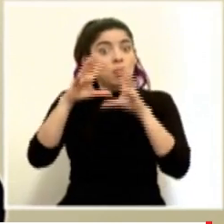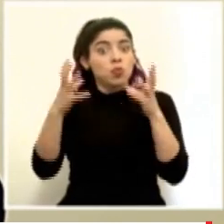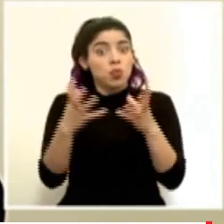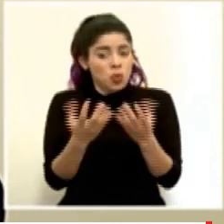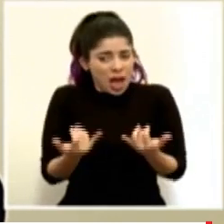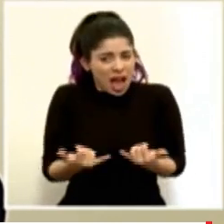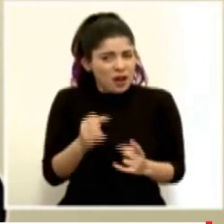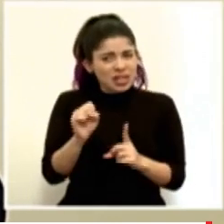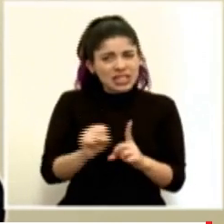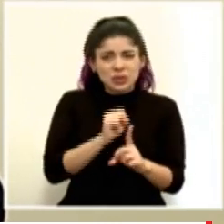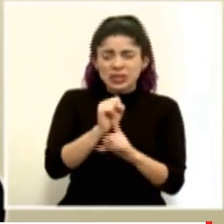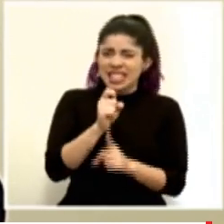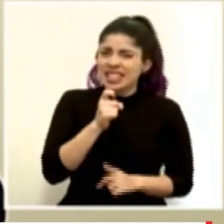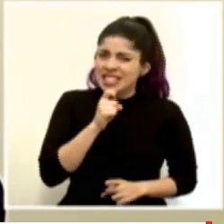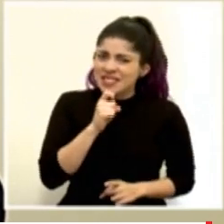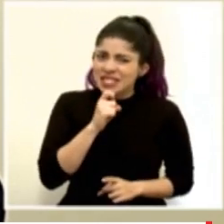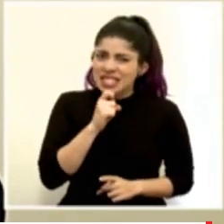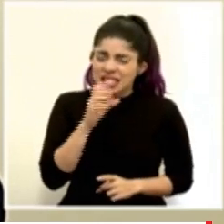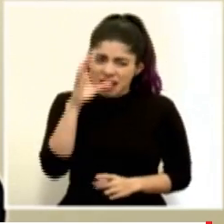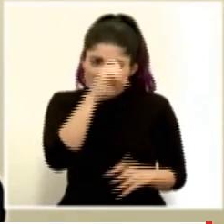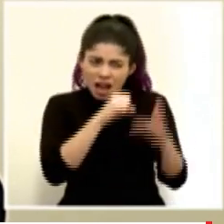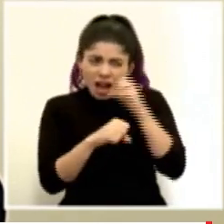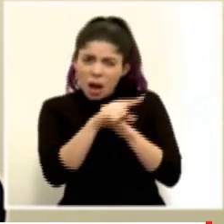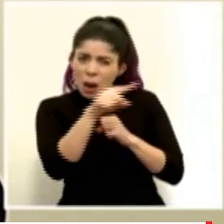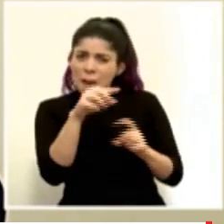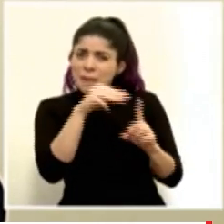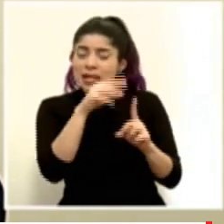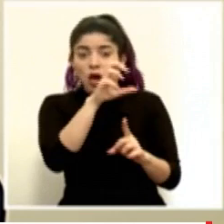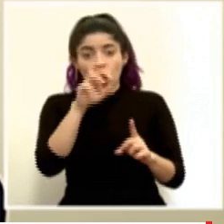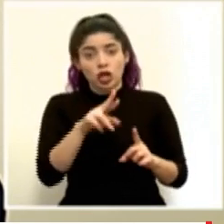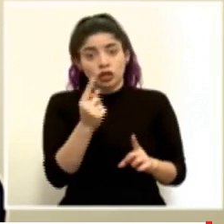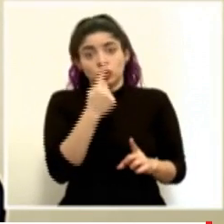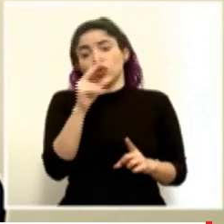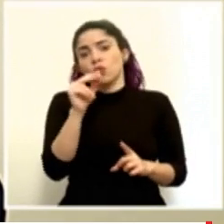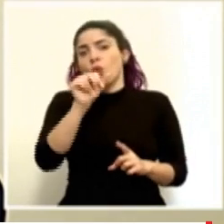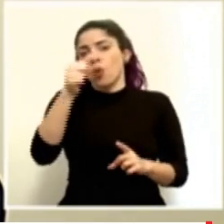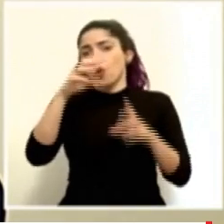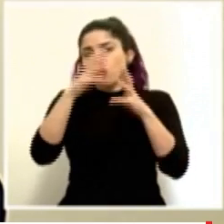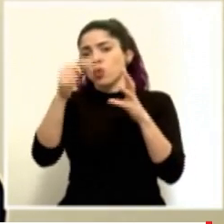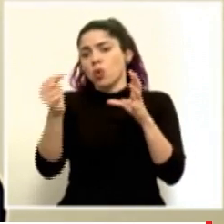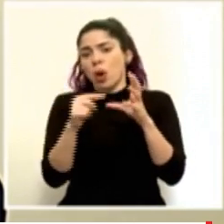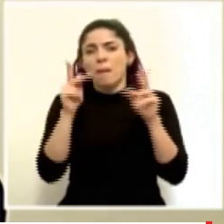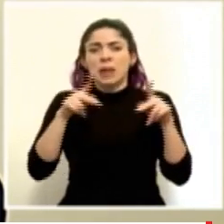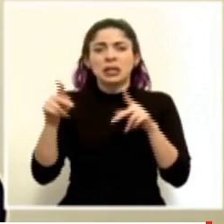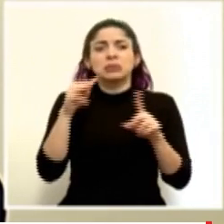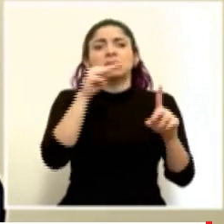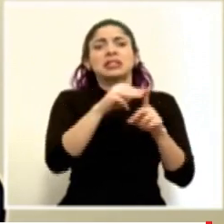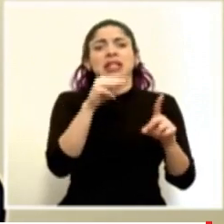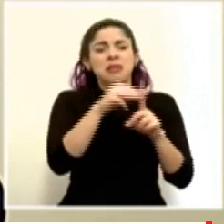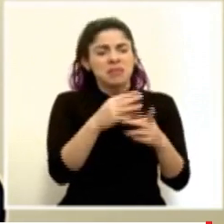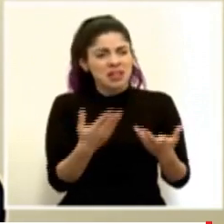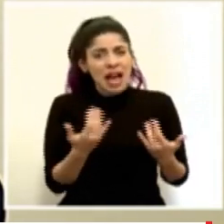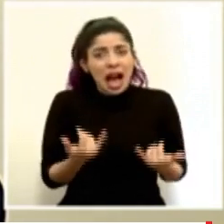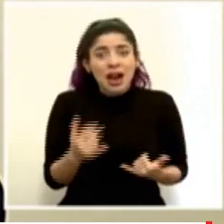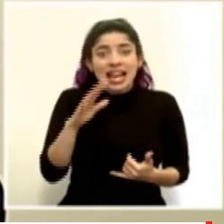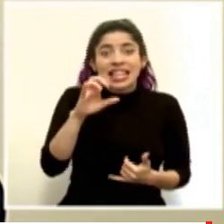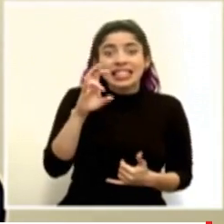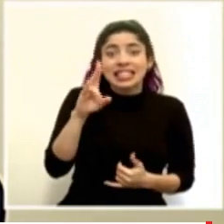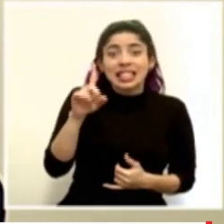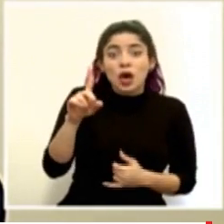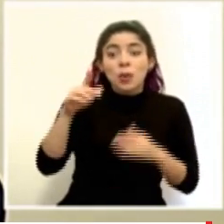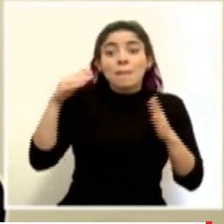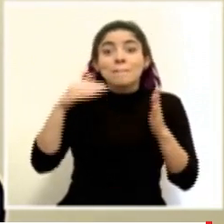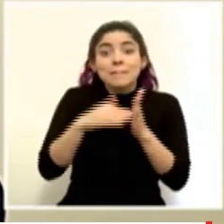como esta, empezar y ver que hay mensajes, no solamente en Costa Rica, en otras partes, y que, como indicaba, ya van 571,000